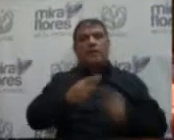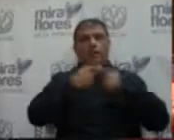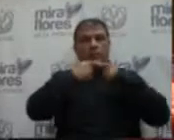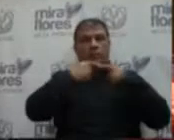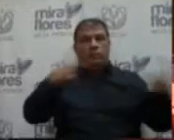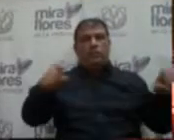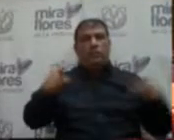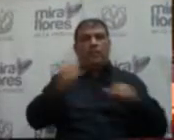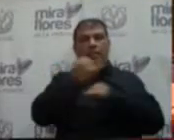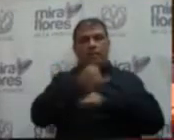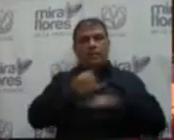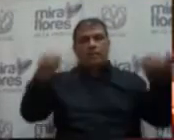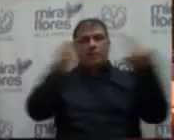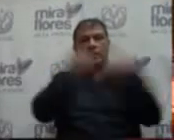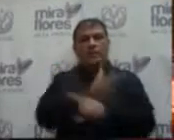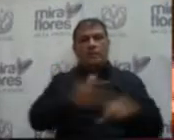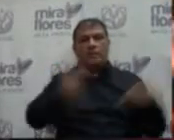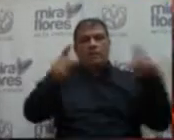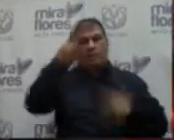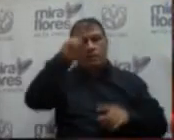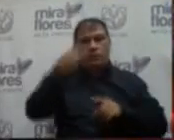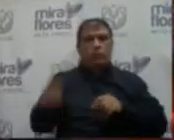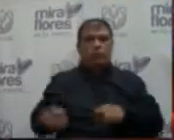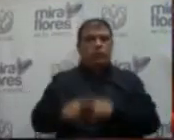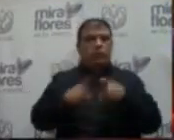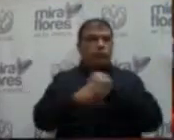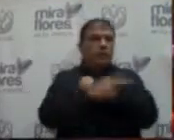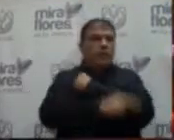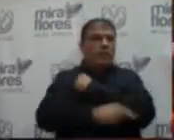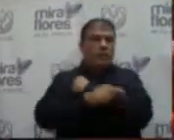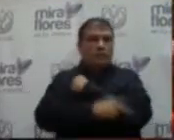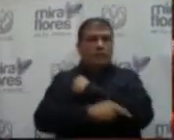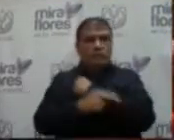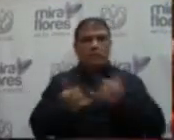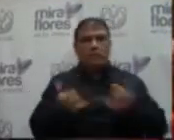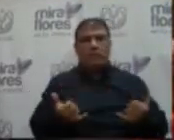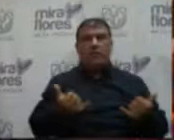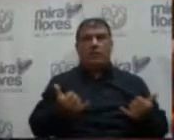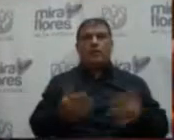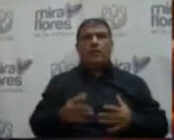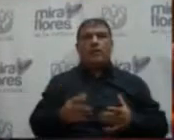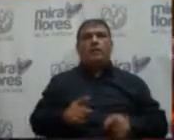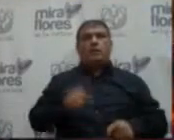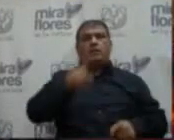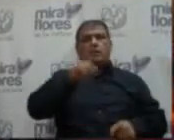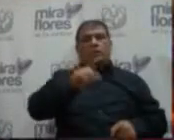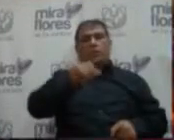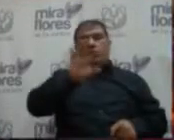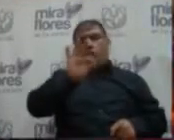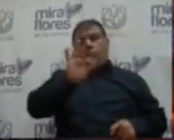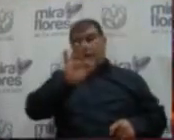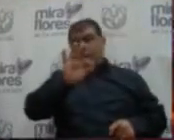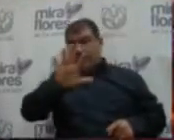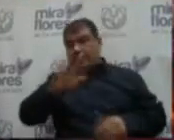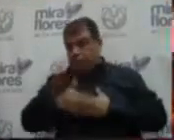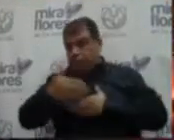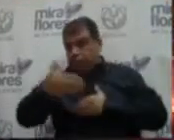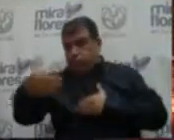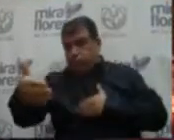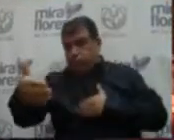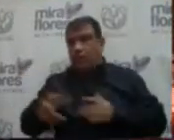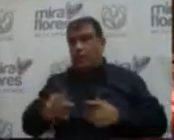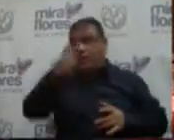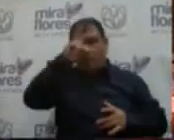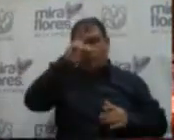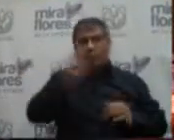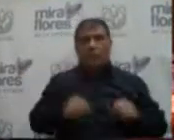la independencia y libertad del Perú como nación. Actualmente, 195 años después, el